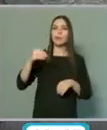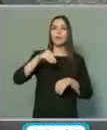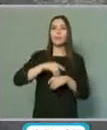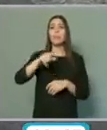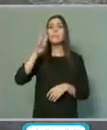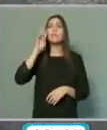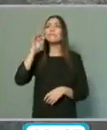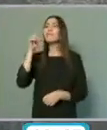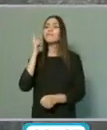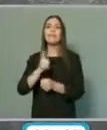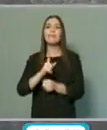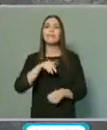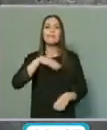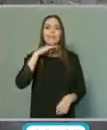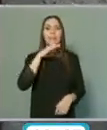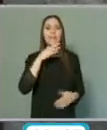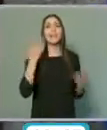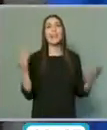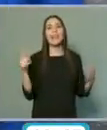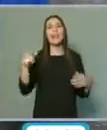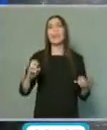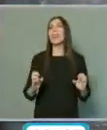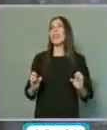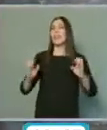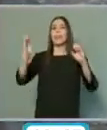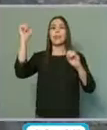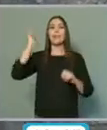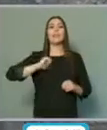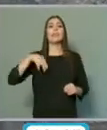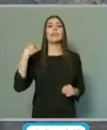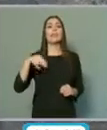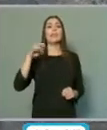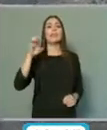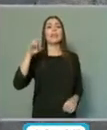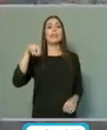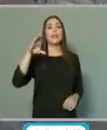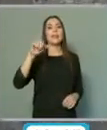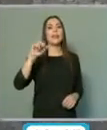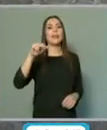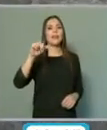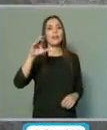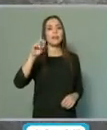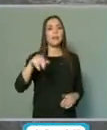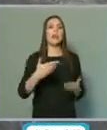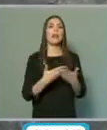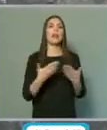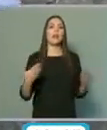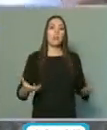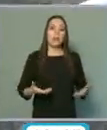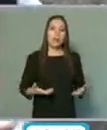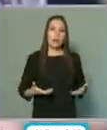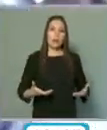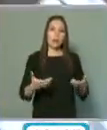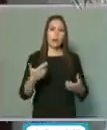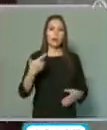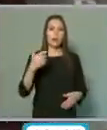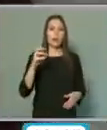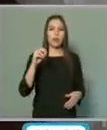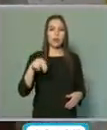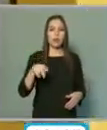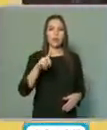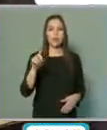cuenta de eso? Por eso este edificio antiguo se llama de la Encarnación, hoy la calle es González Obregón.